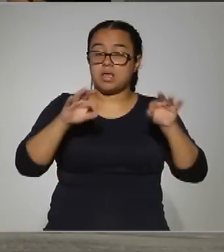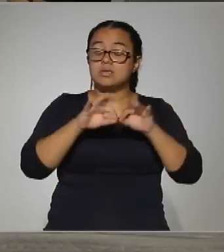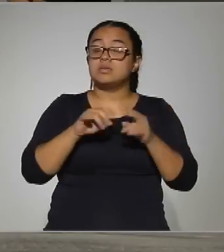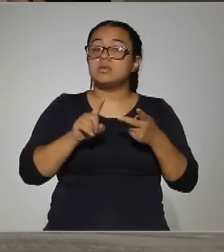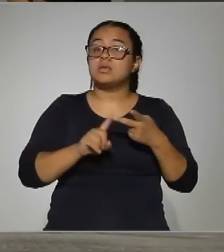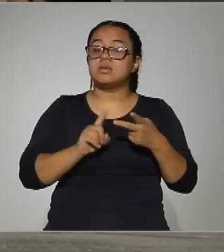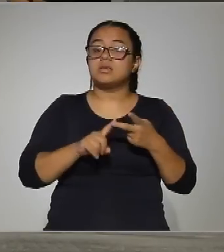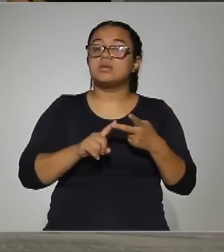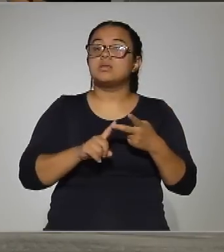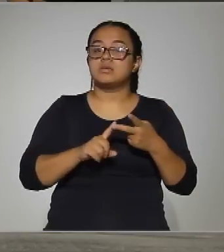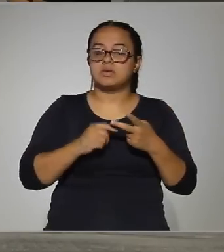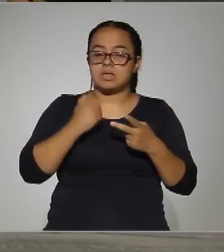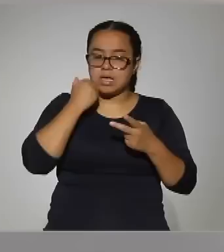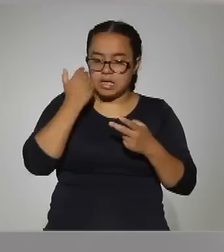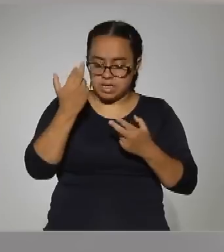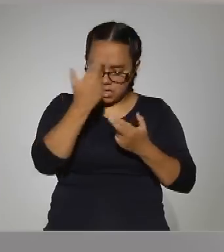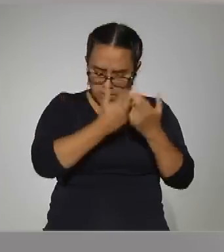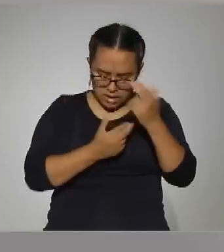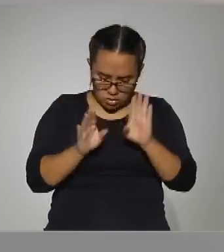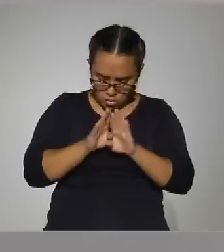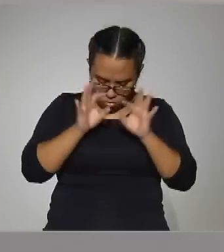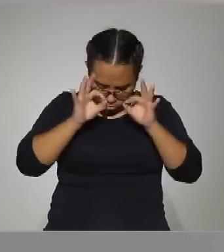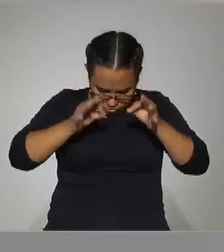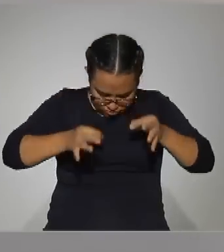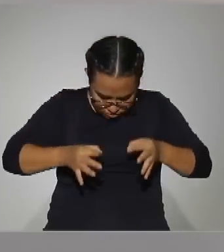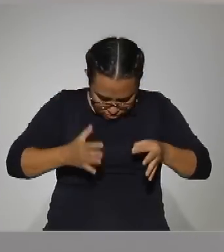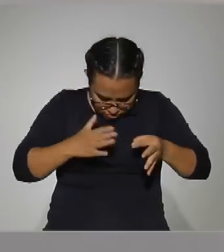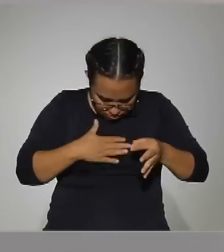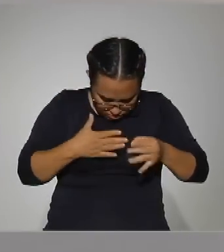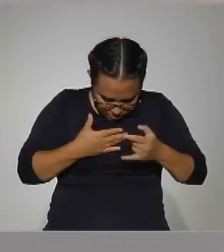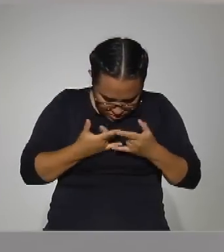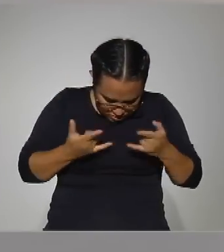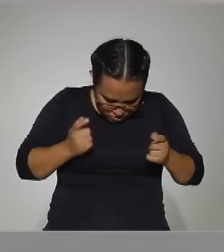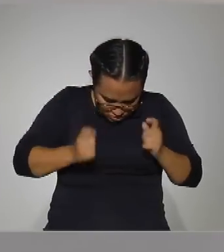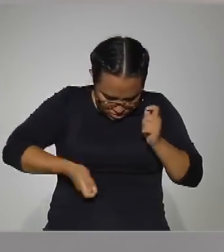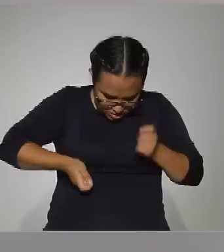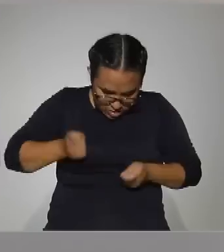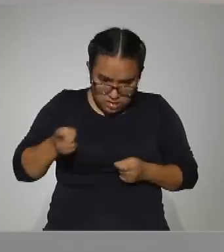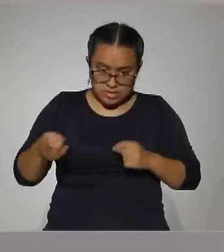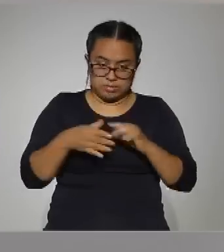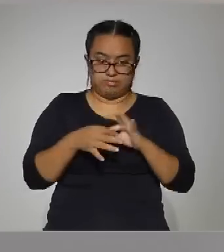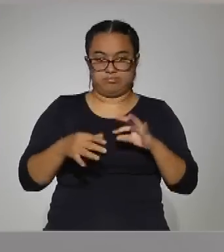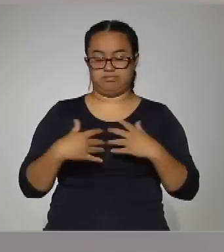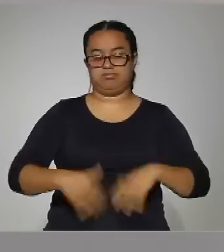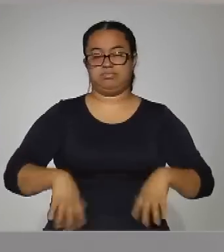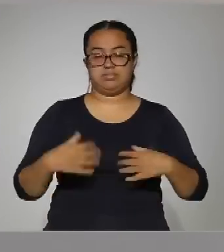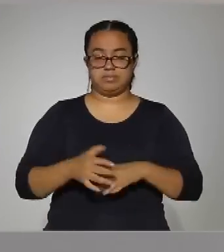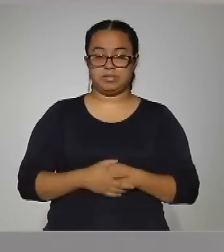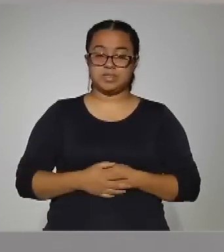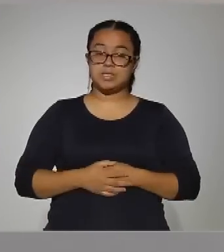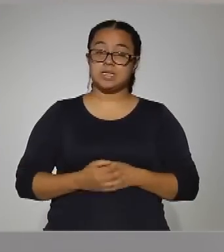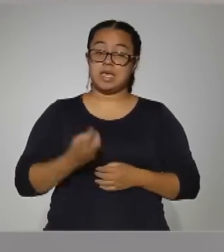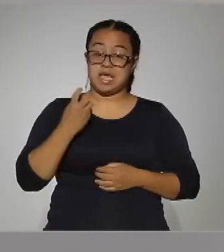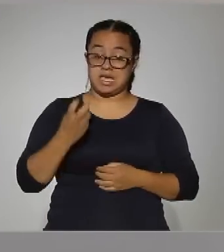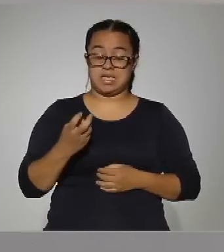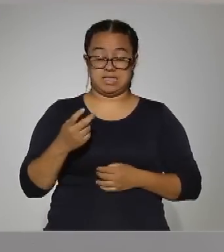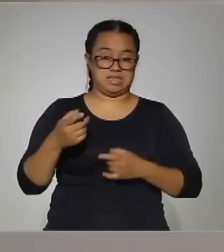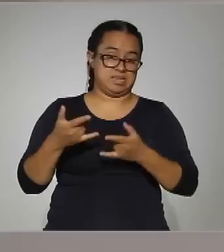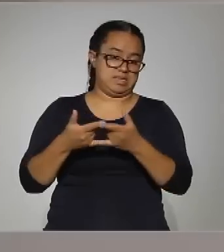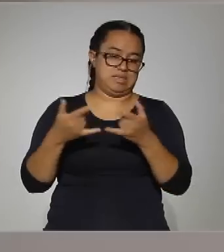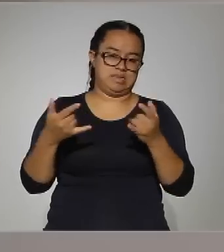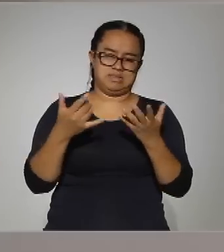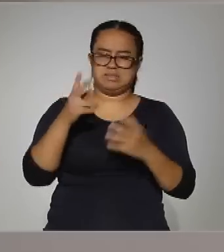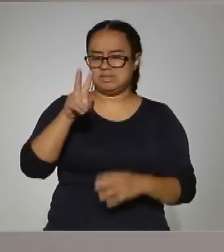intención de revisar su historia como nos lo viene a plantear. No, esa última, o sea, esa escena es terrible,